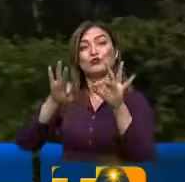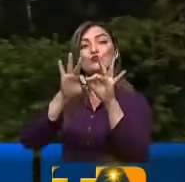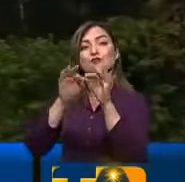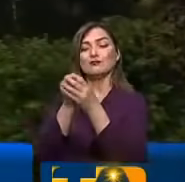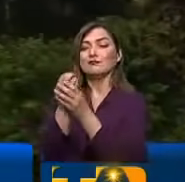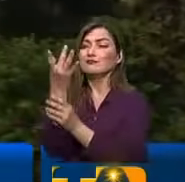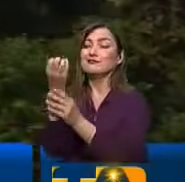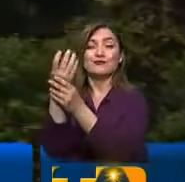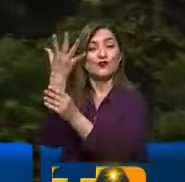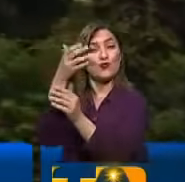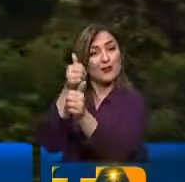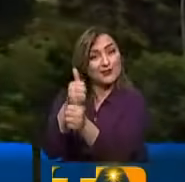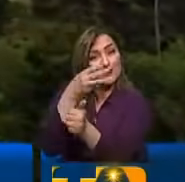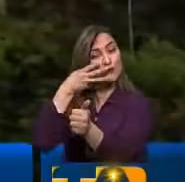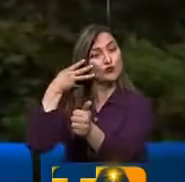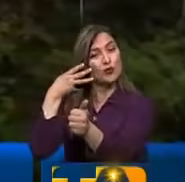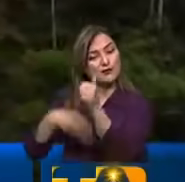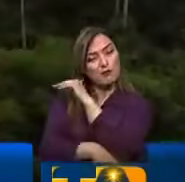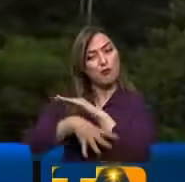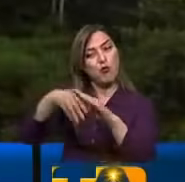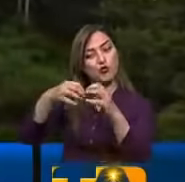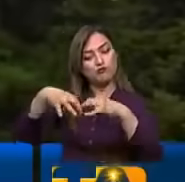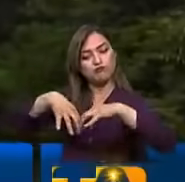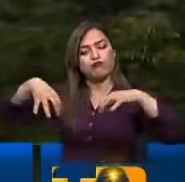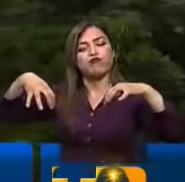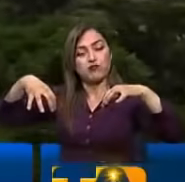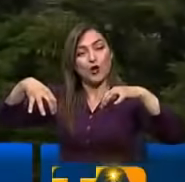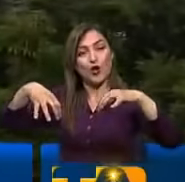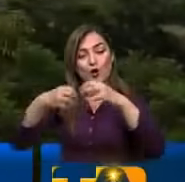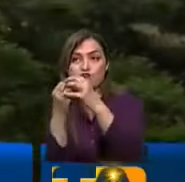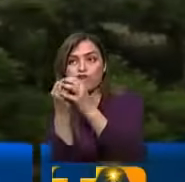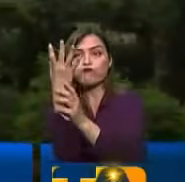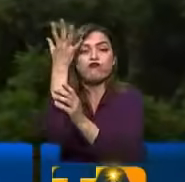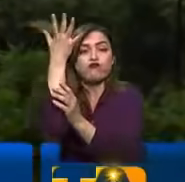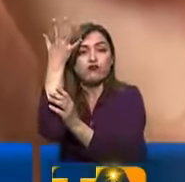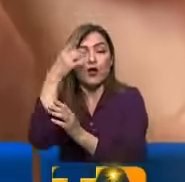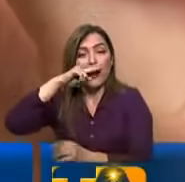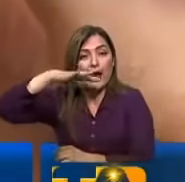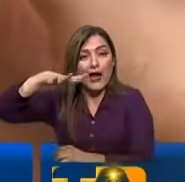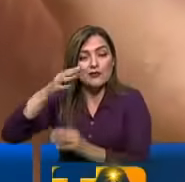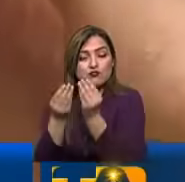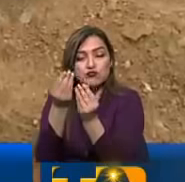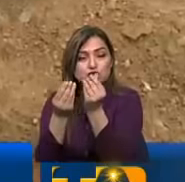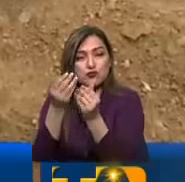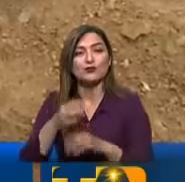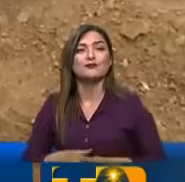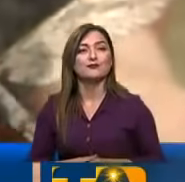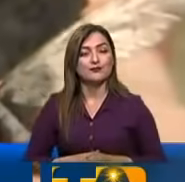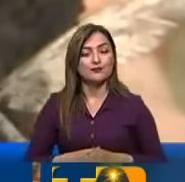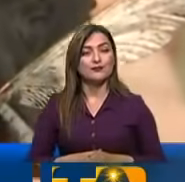paisaje amazónico y con cada apertura de un pozo, se prendía una poderosa llama para quemar el gas.